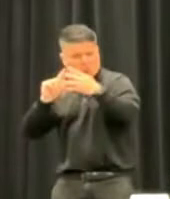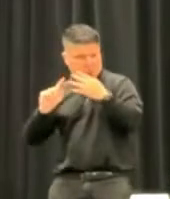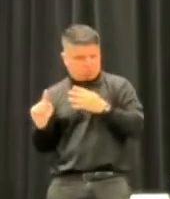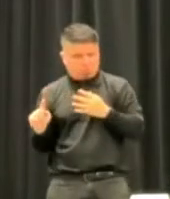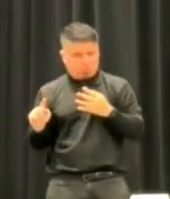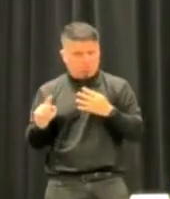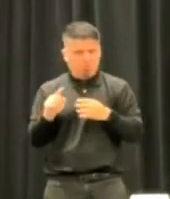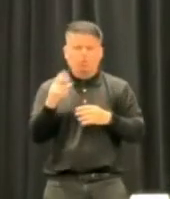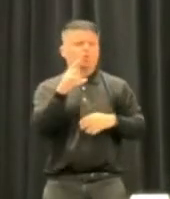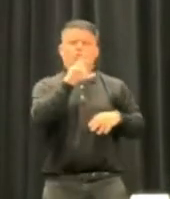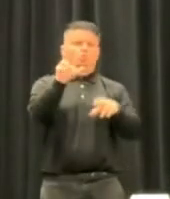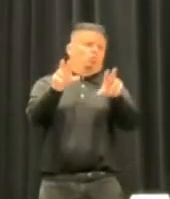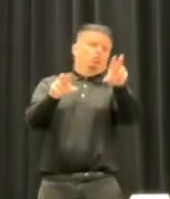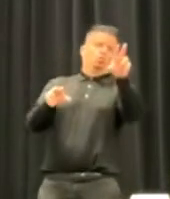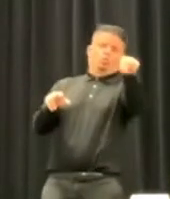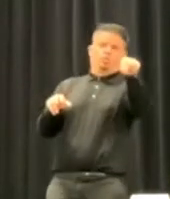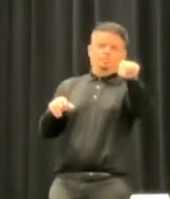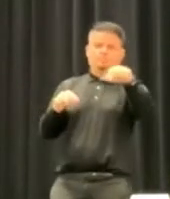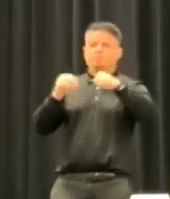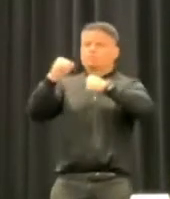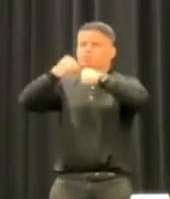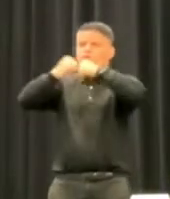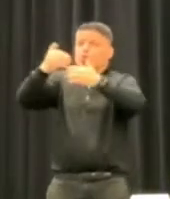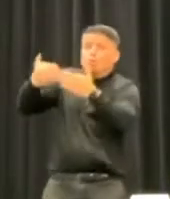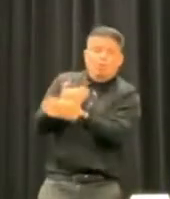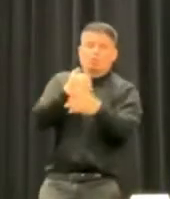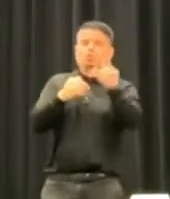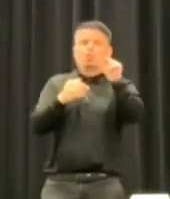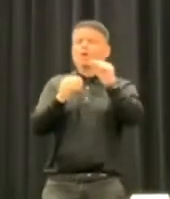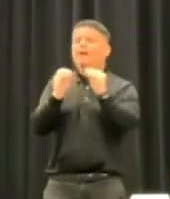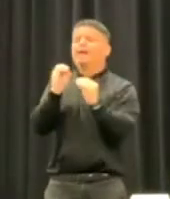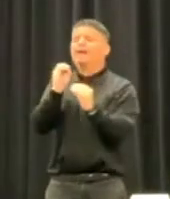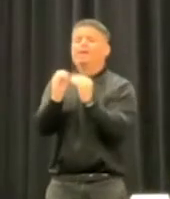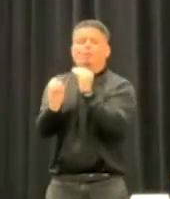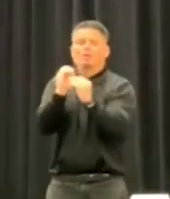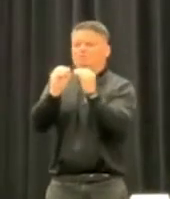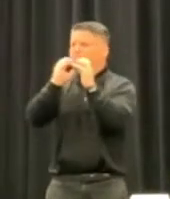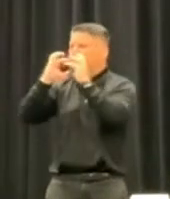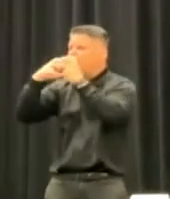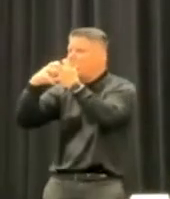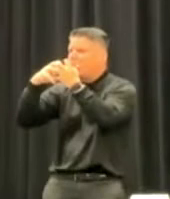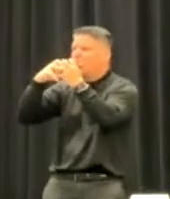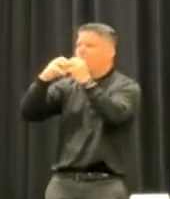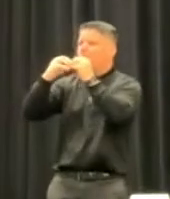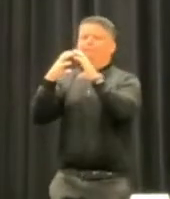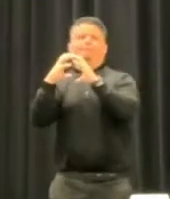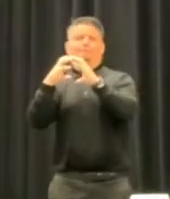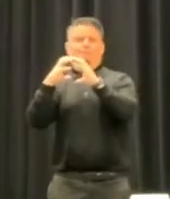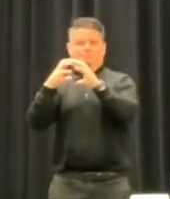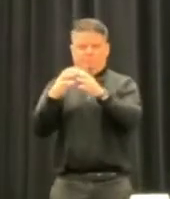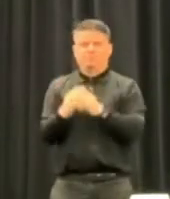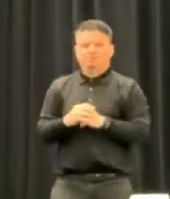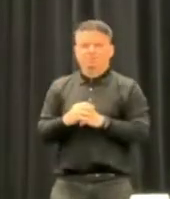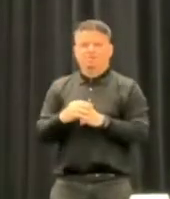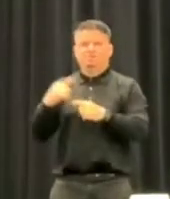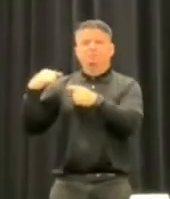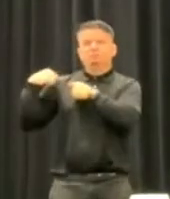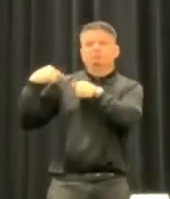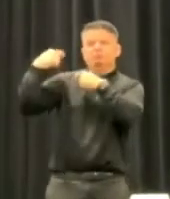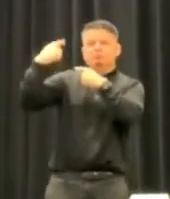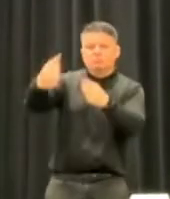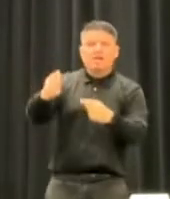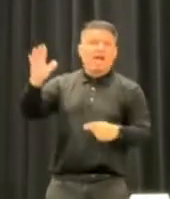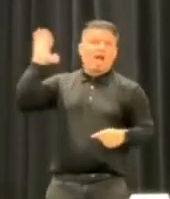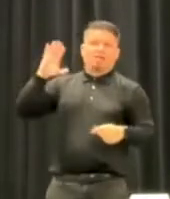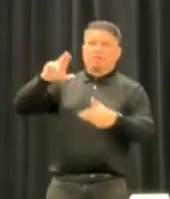de reparación estamos en las instalaciones que teníamos utilizando previo al huracán maría